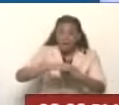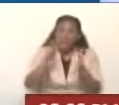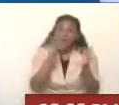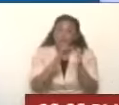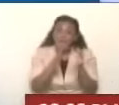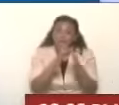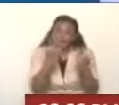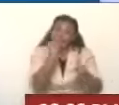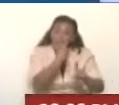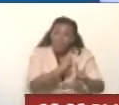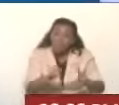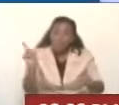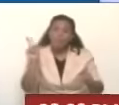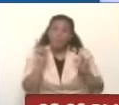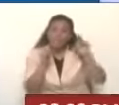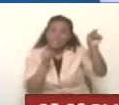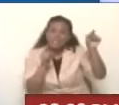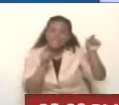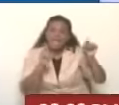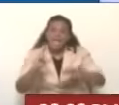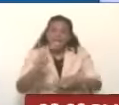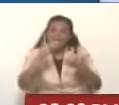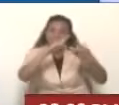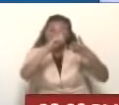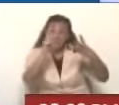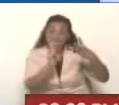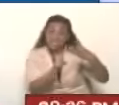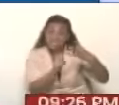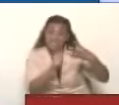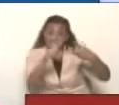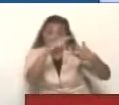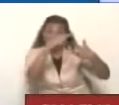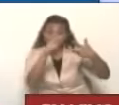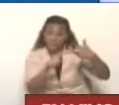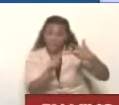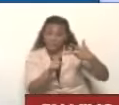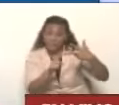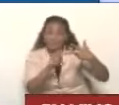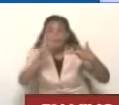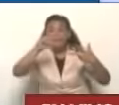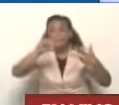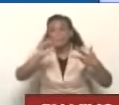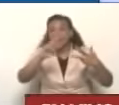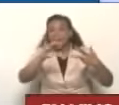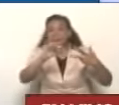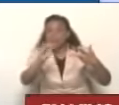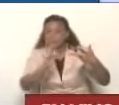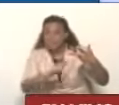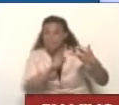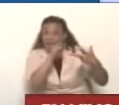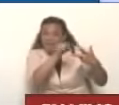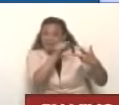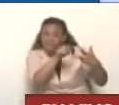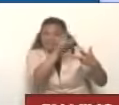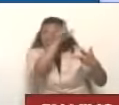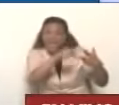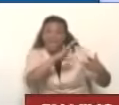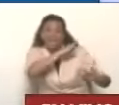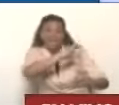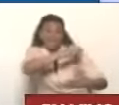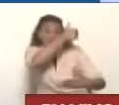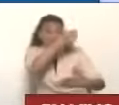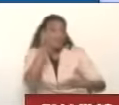tenemos el tercer vértice. Allá está María Fernando Palencia, que es la